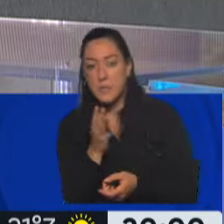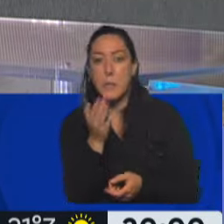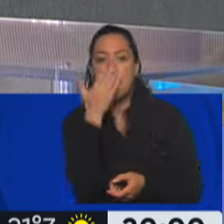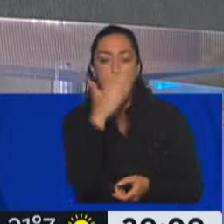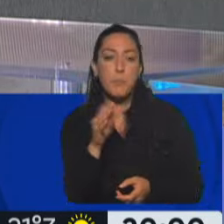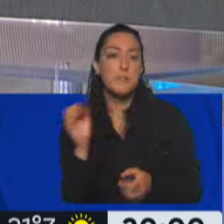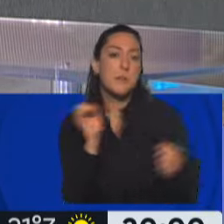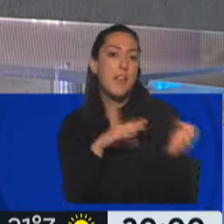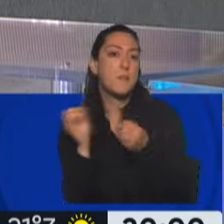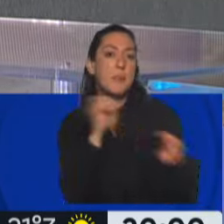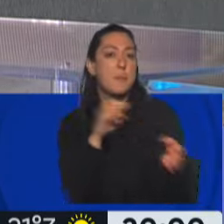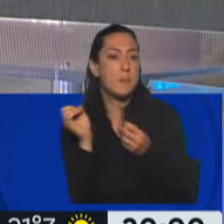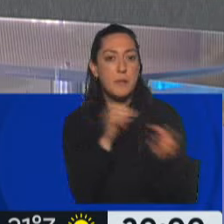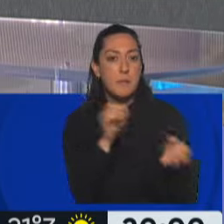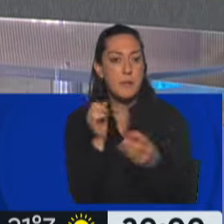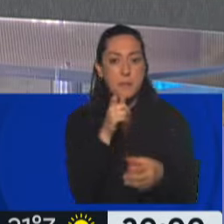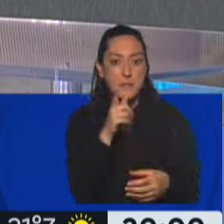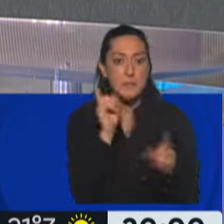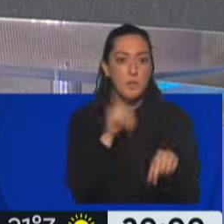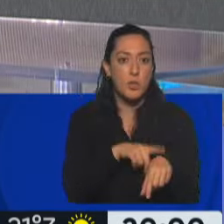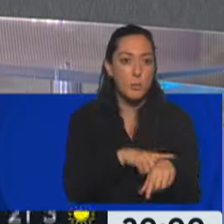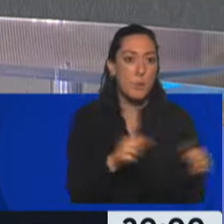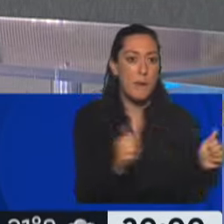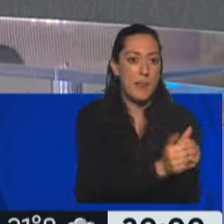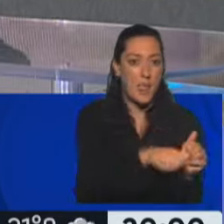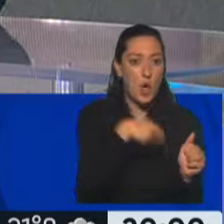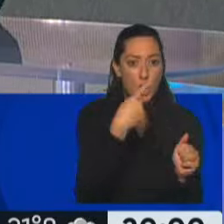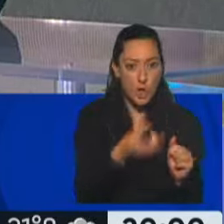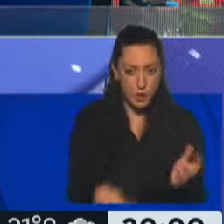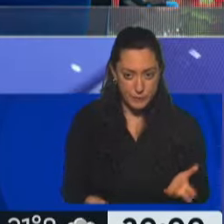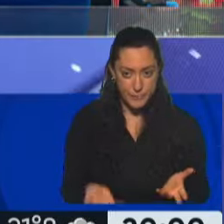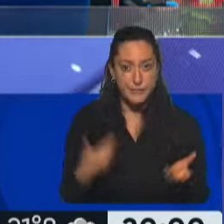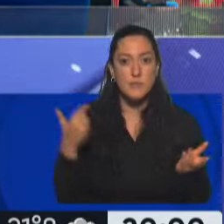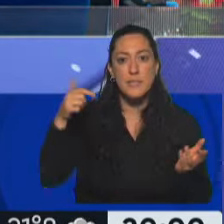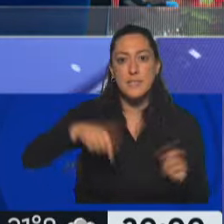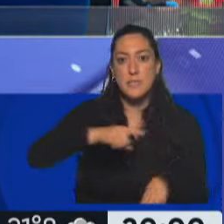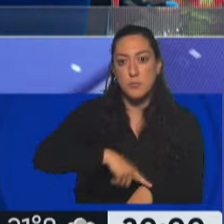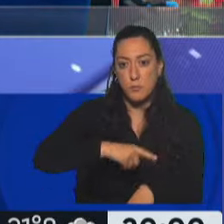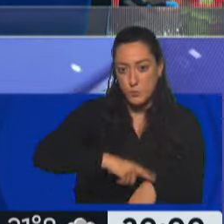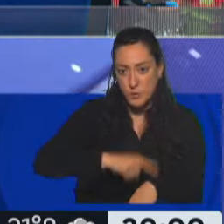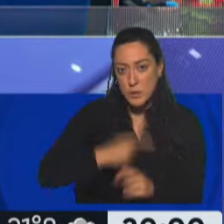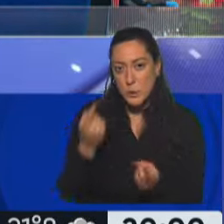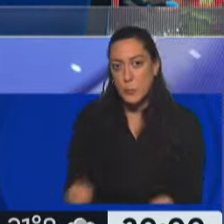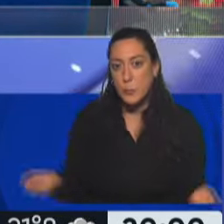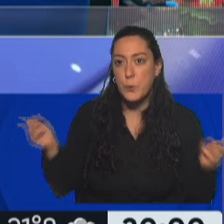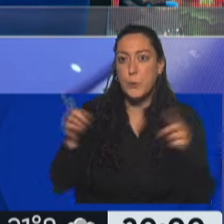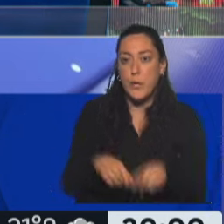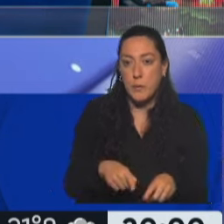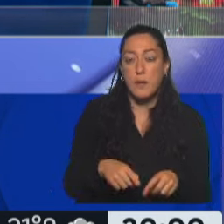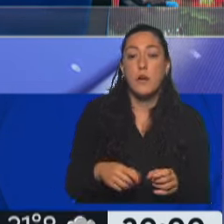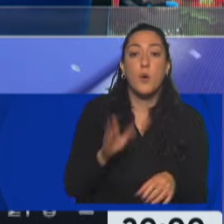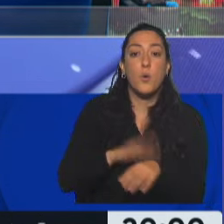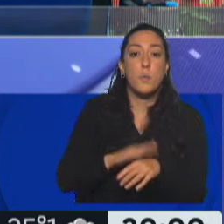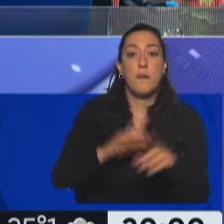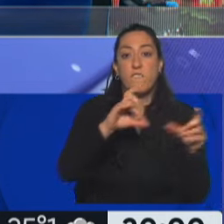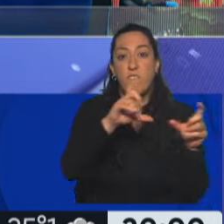mensajitos, tiqui, tiqui, tiqui. Mientras estaba con Sabrina. Mientras estaba con Sabrina. Y ahora vuelve, pero ¿qué pasó? Todo se encendió también por estas